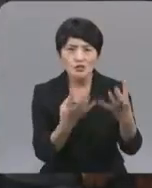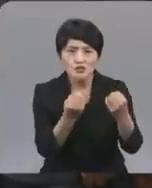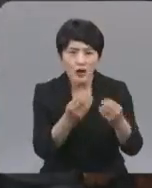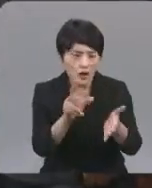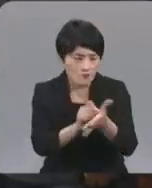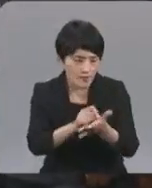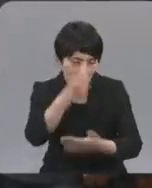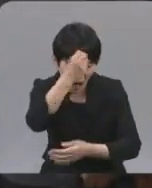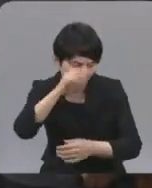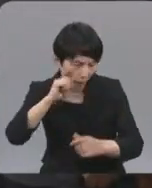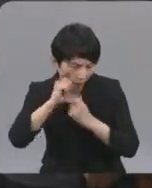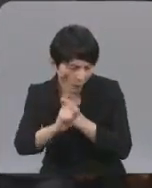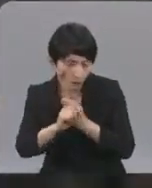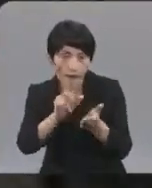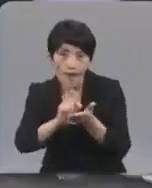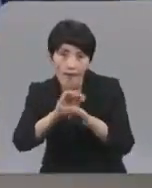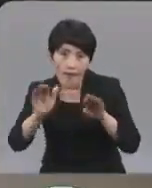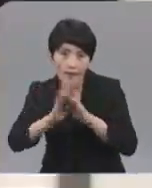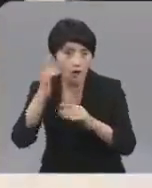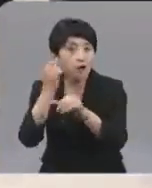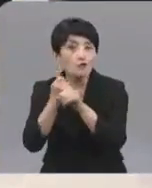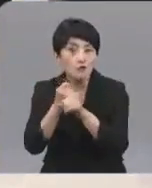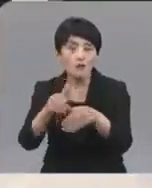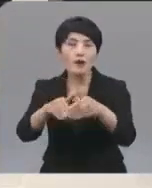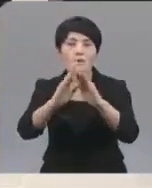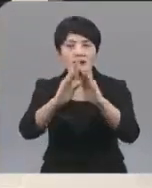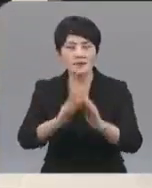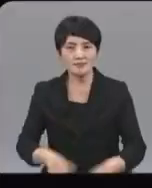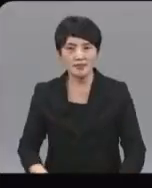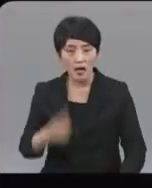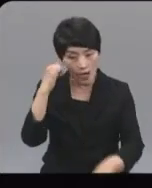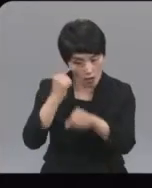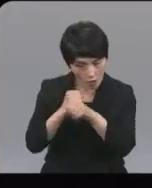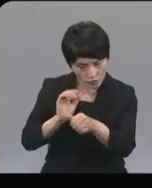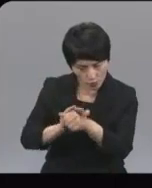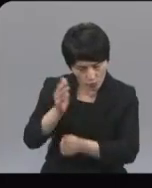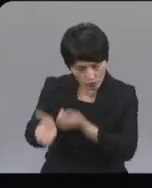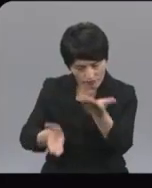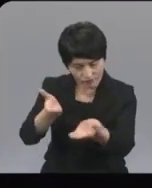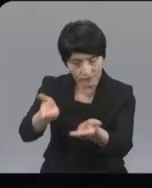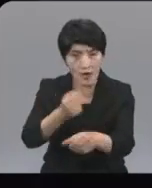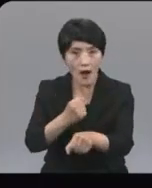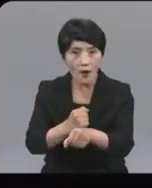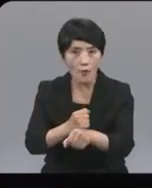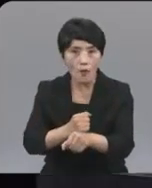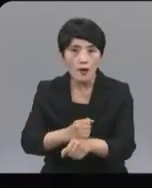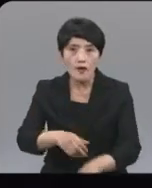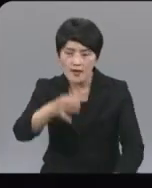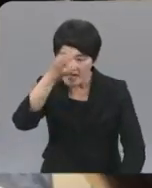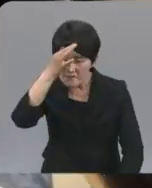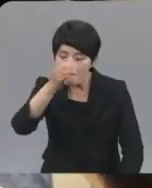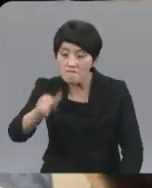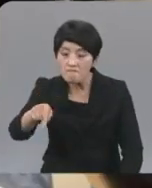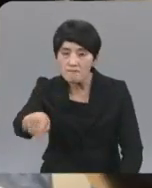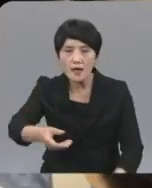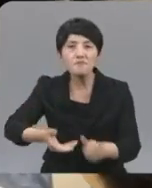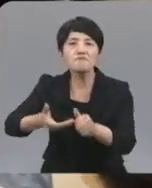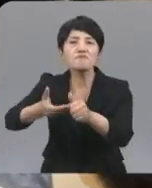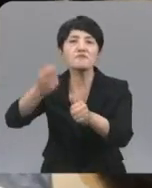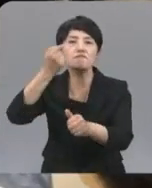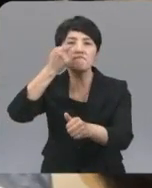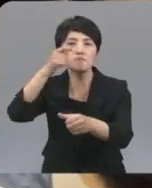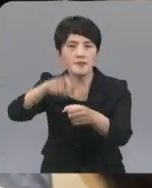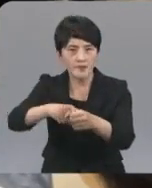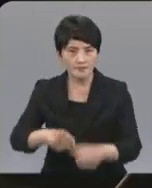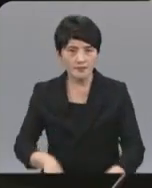Durante las próximas dos décadas en concreto el centro Busca fortalecer la reputación de Corea en matemáticas avanzadas Al promover la